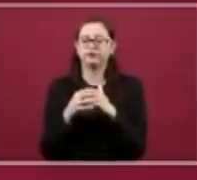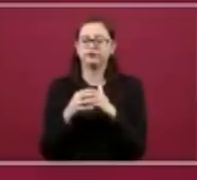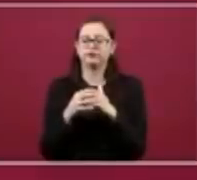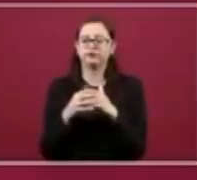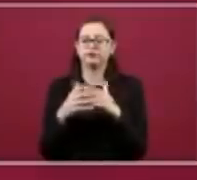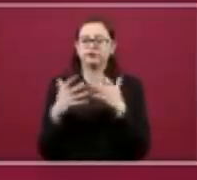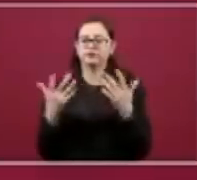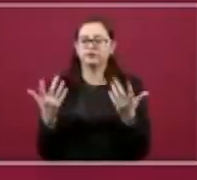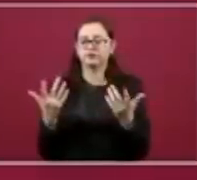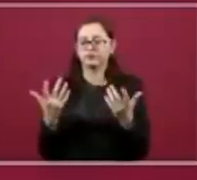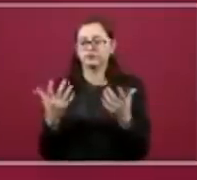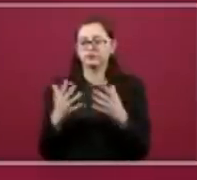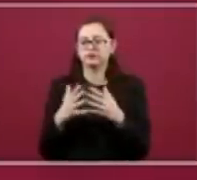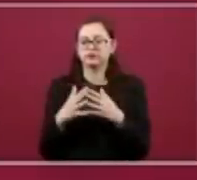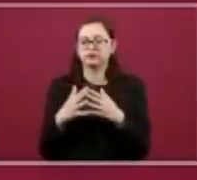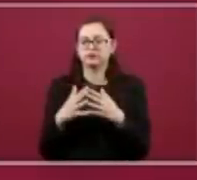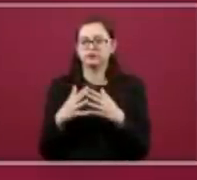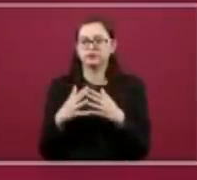reducir,